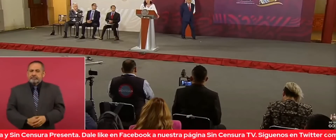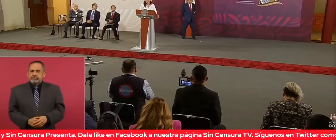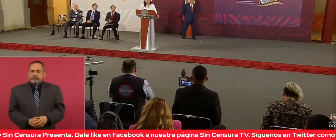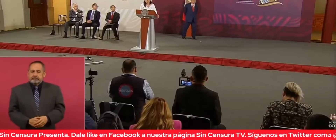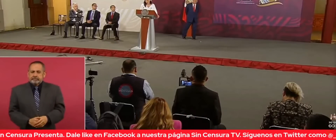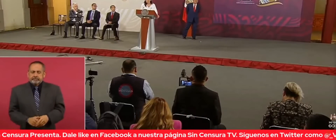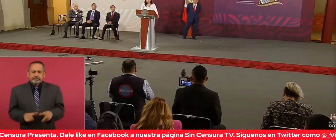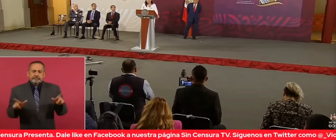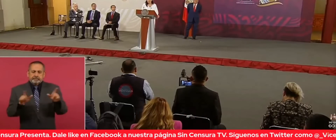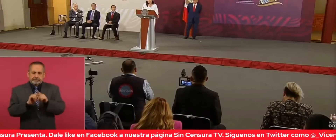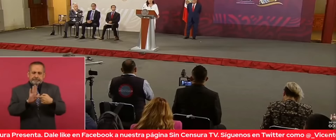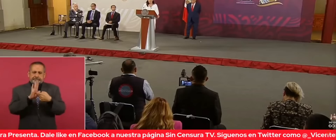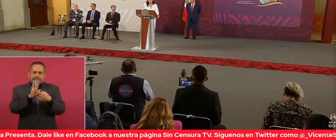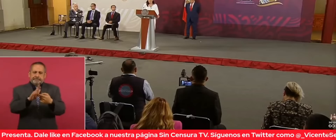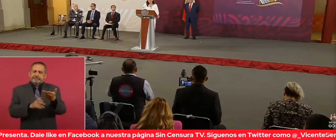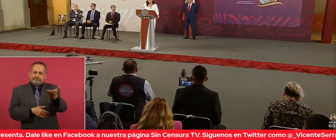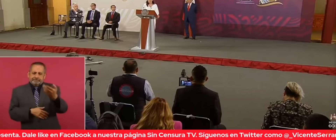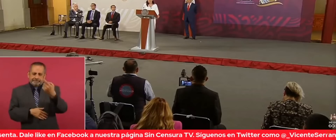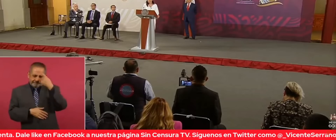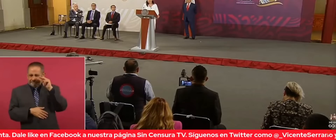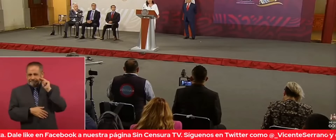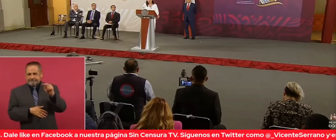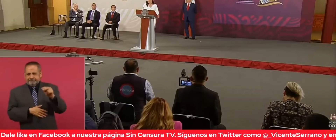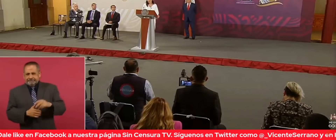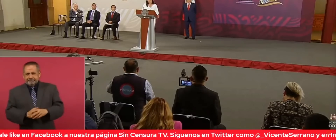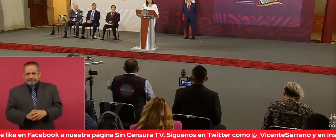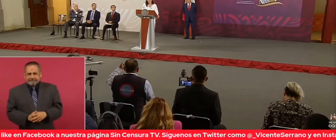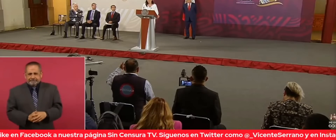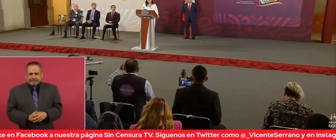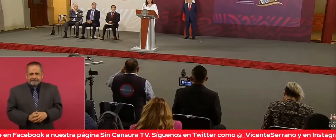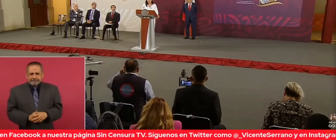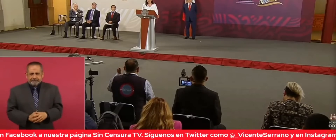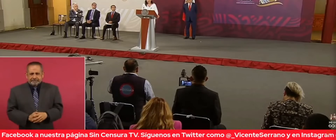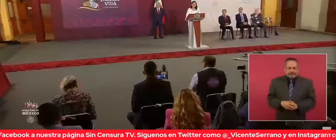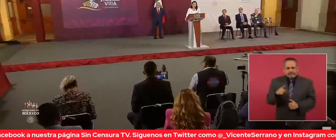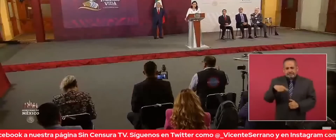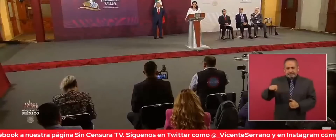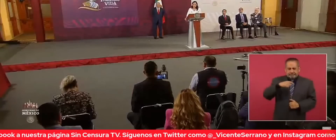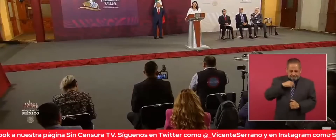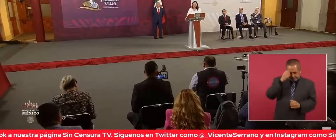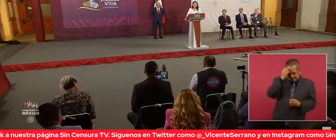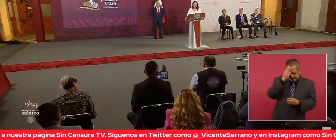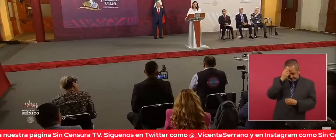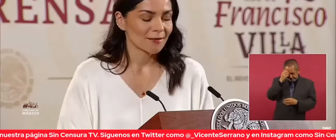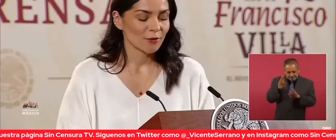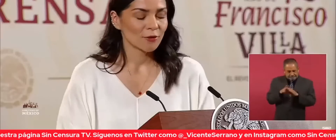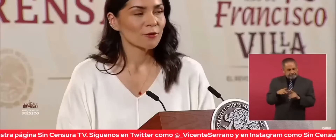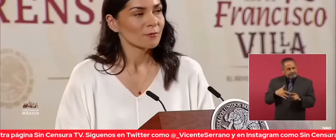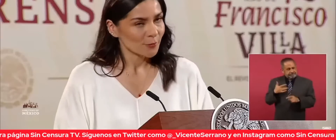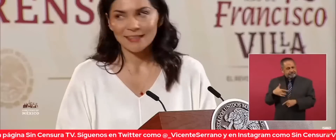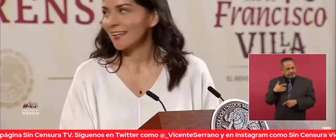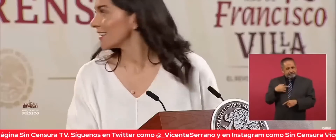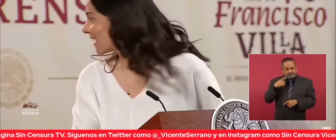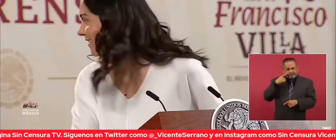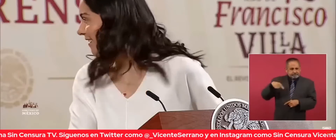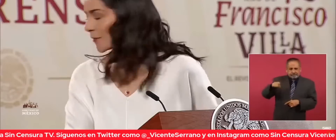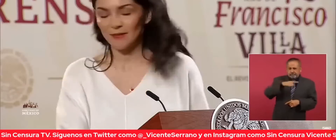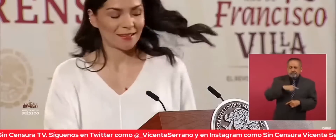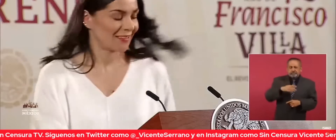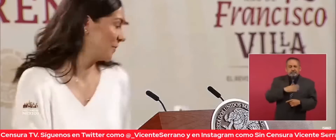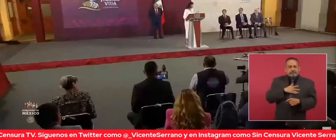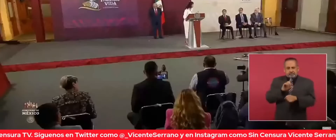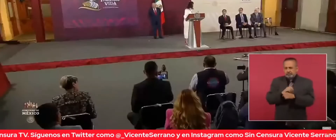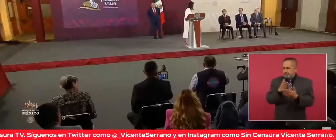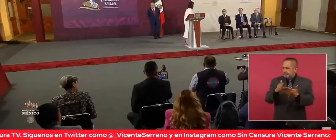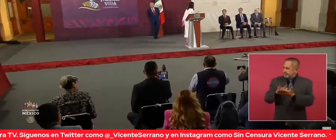Es todo, lo dejamos aquí como reflexión. A todas, a todos, muy buen día. Gracias,